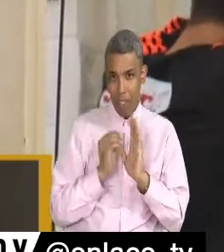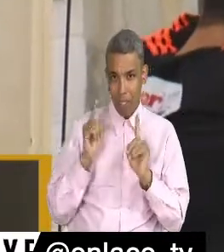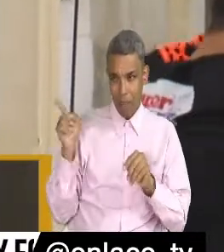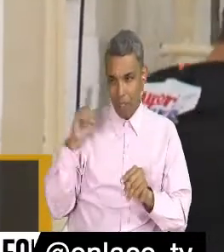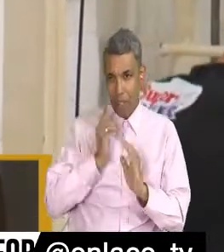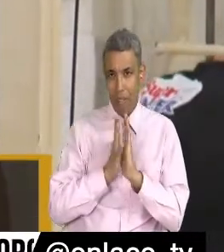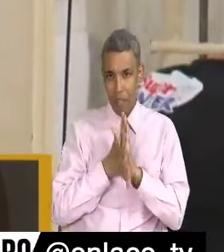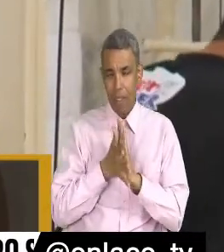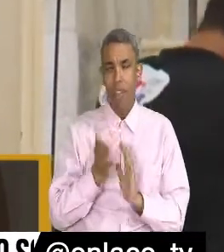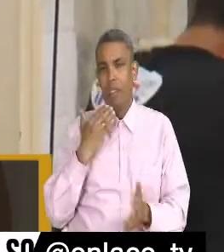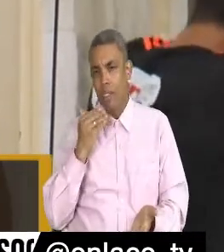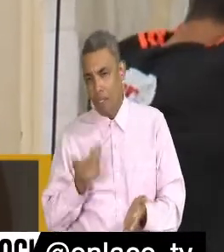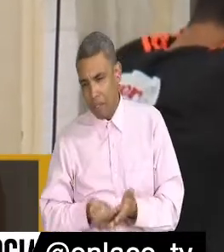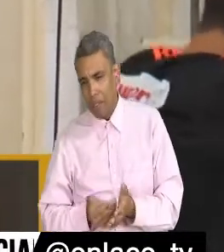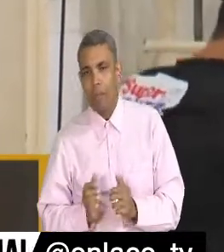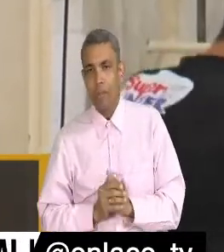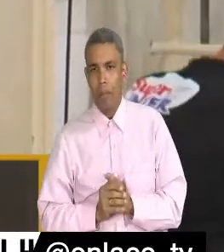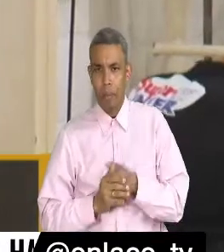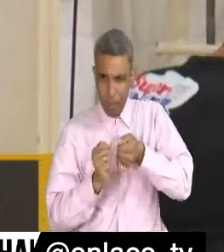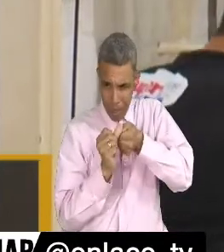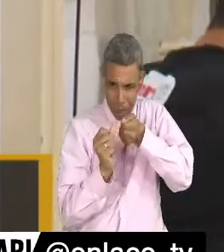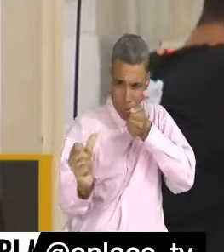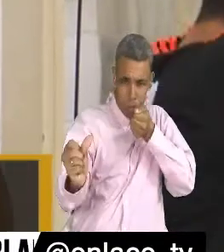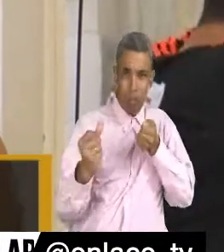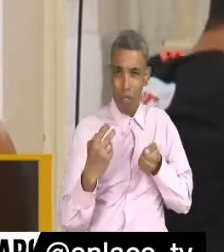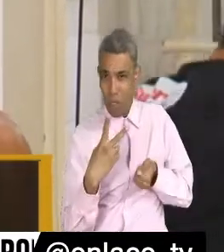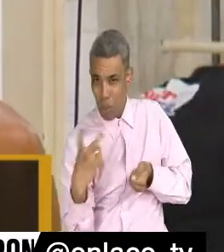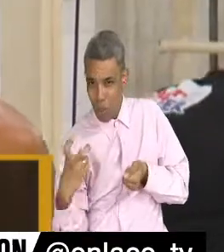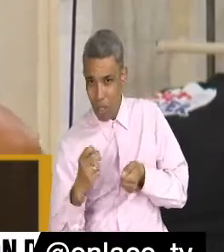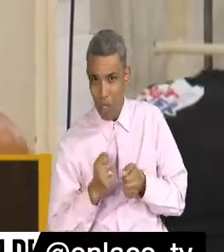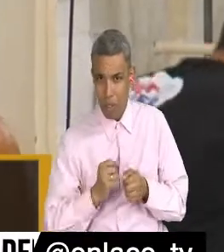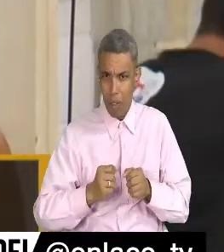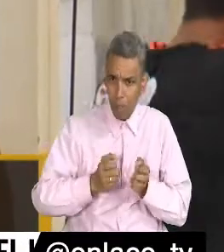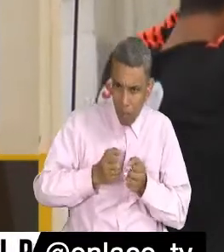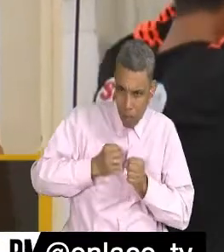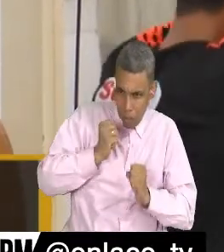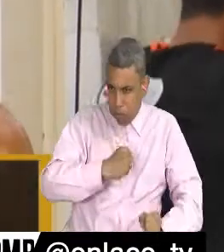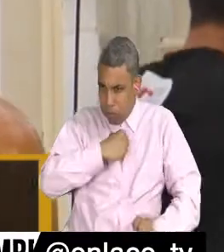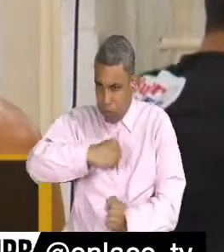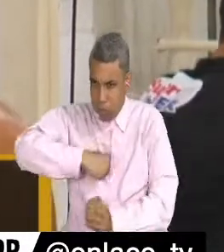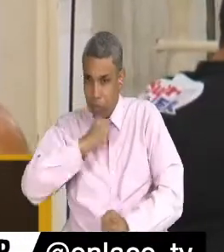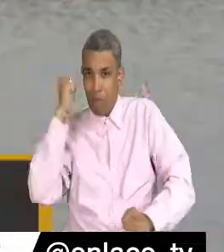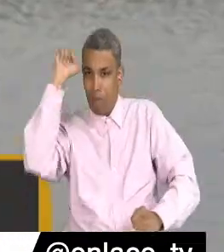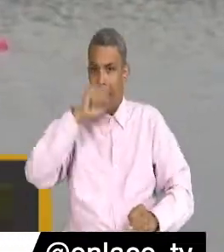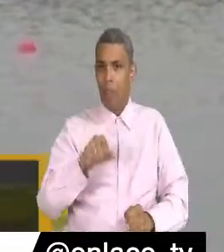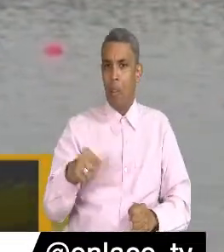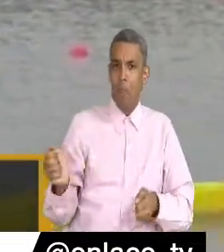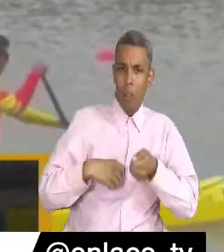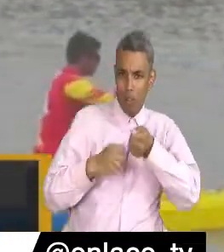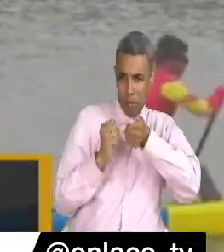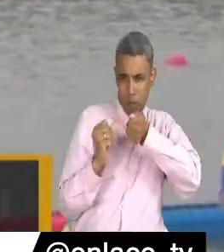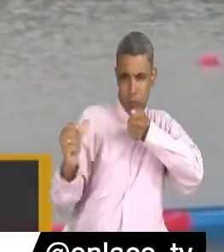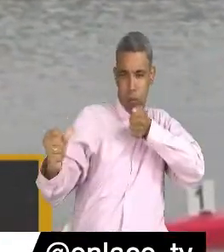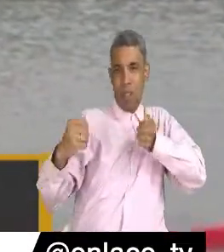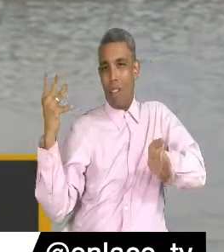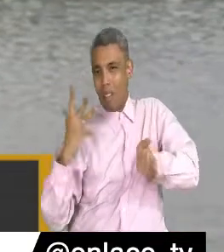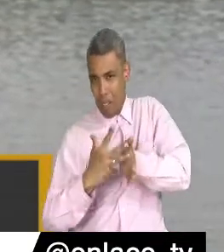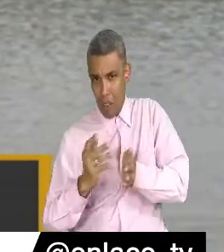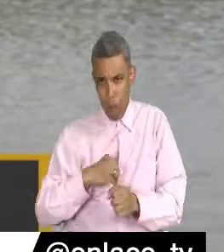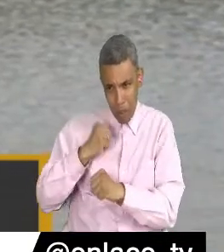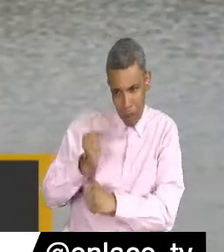segundo 200 metros y el 5000 metros y quedé segundo